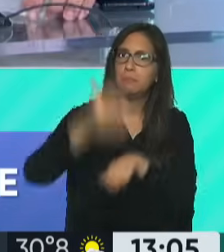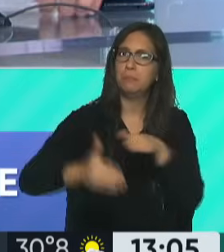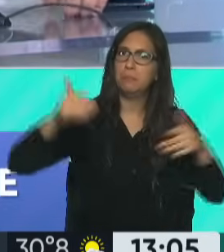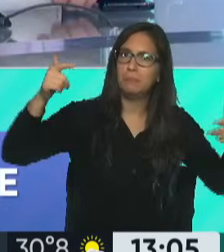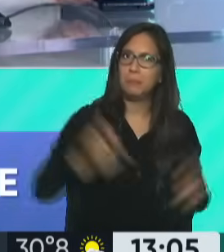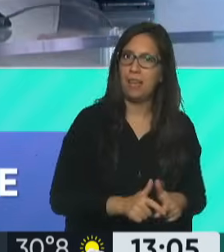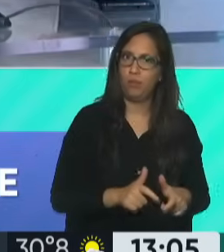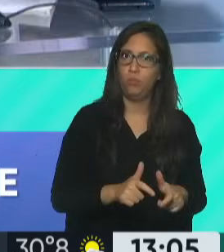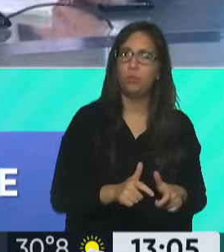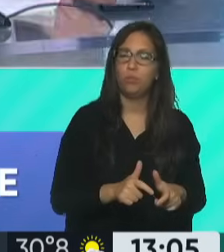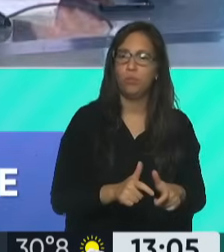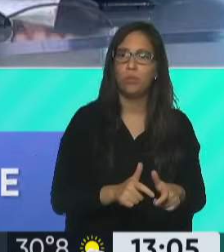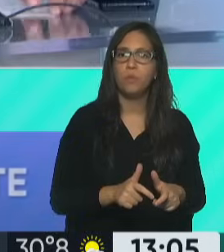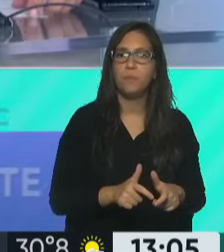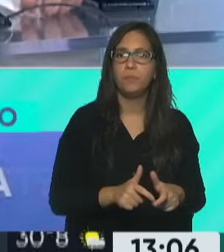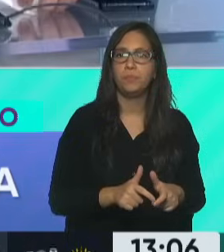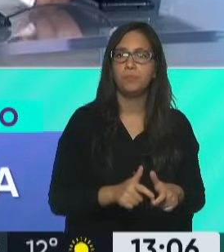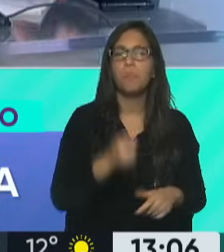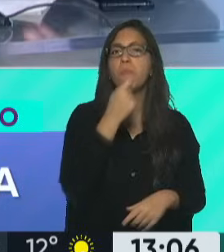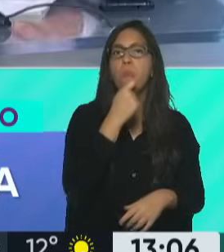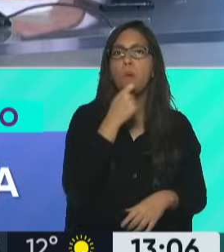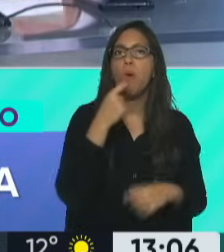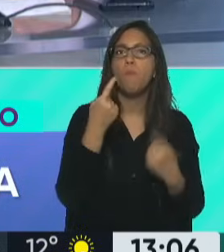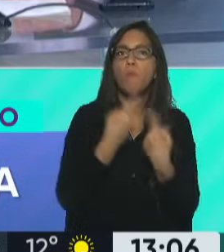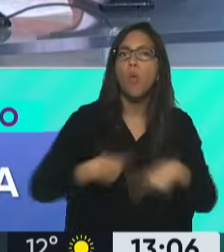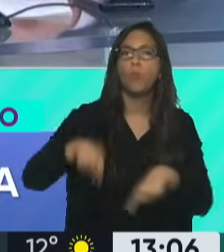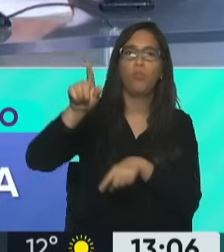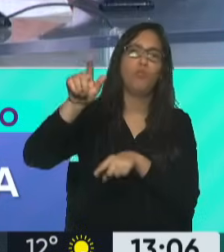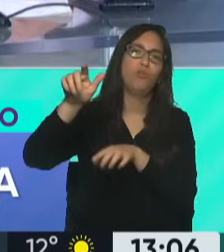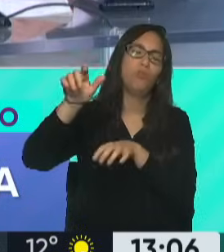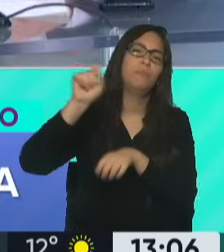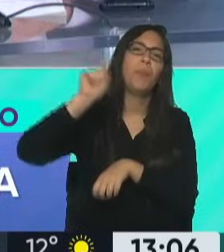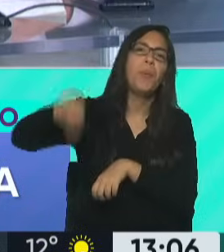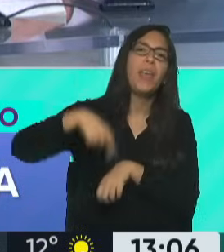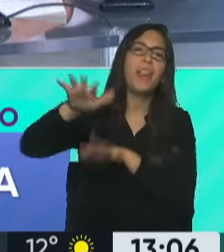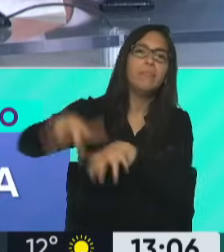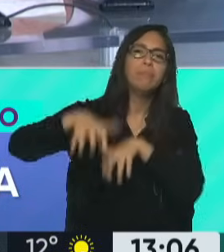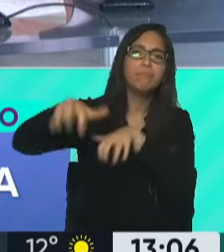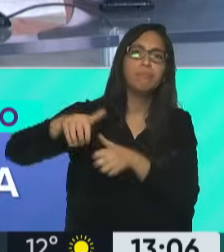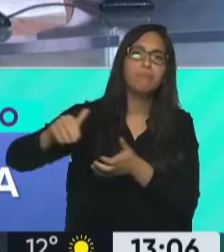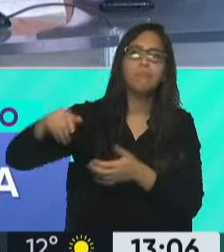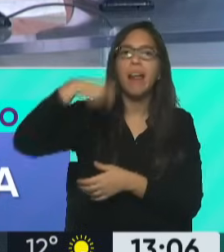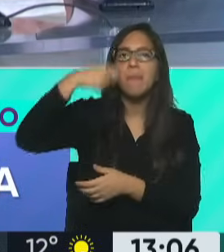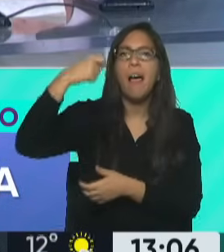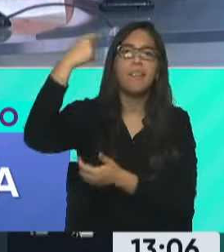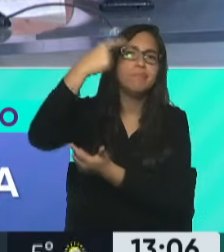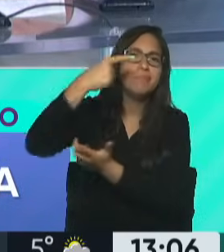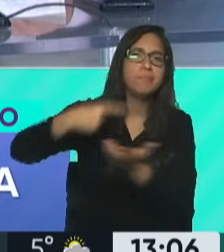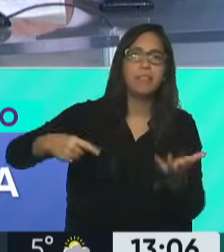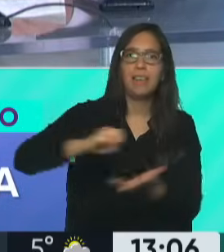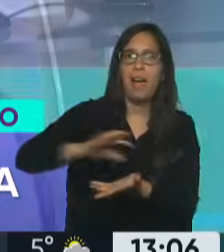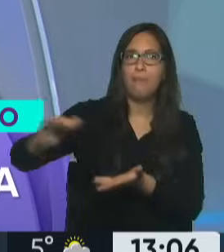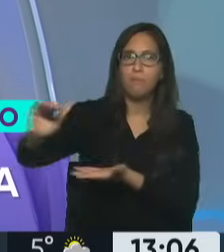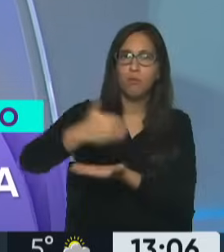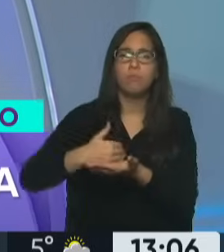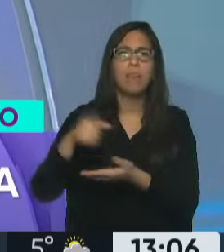de producto de origen agropecuario con lo cual eso también es una dificultad que debería haberse contemplado